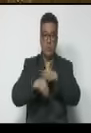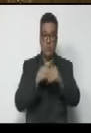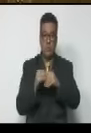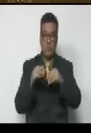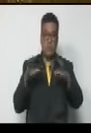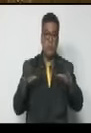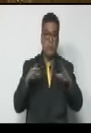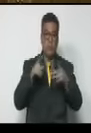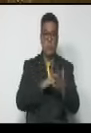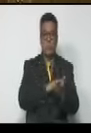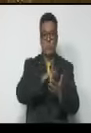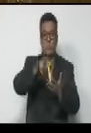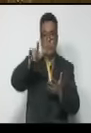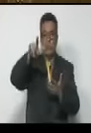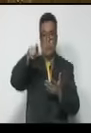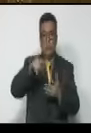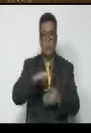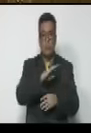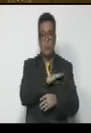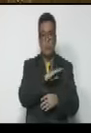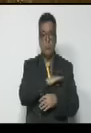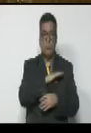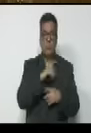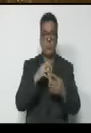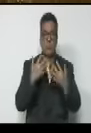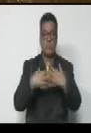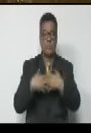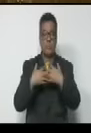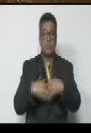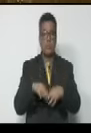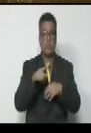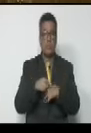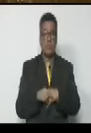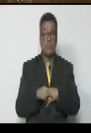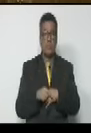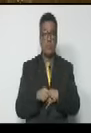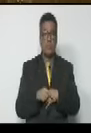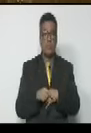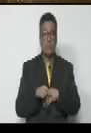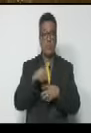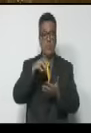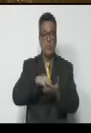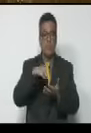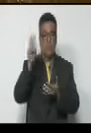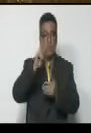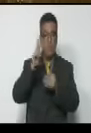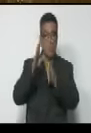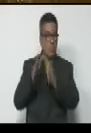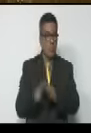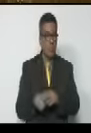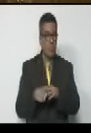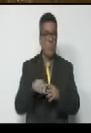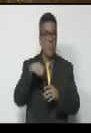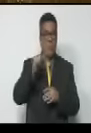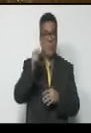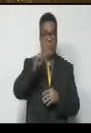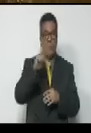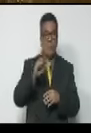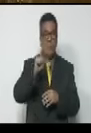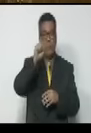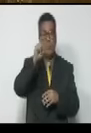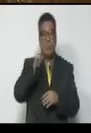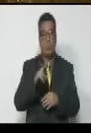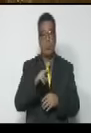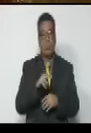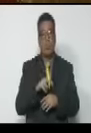destrucción de la aeronave perteneciente a la empresa estatal venezolana, Entrasur,